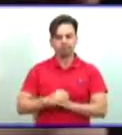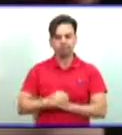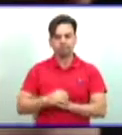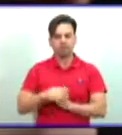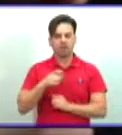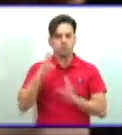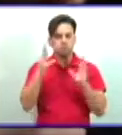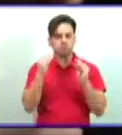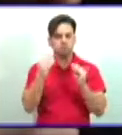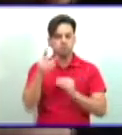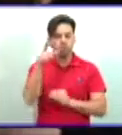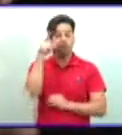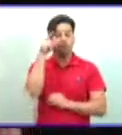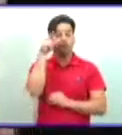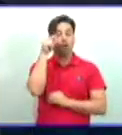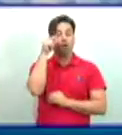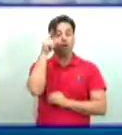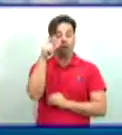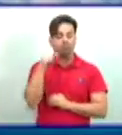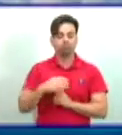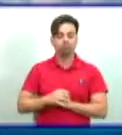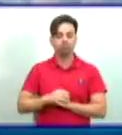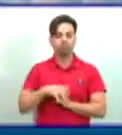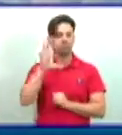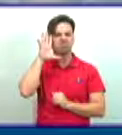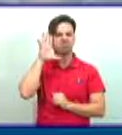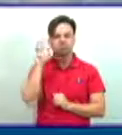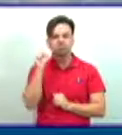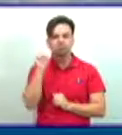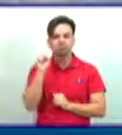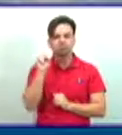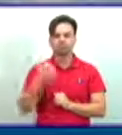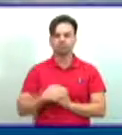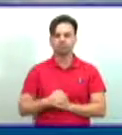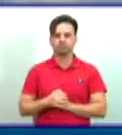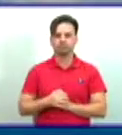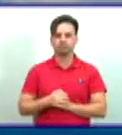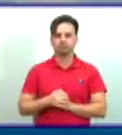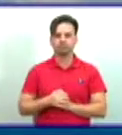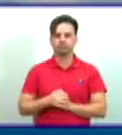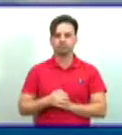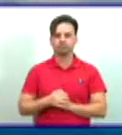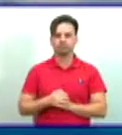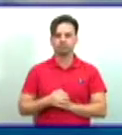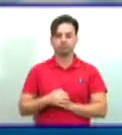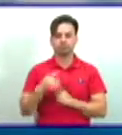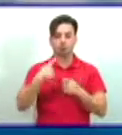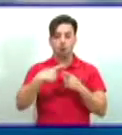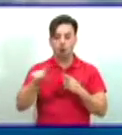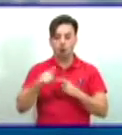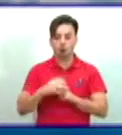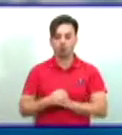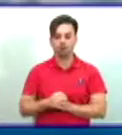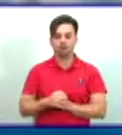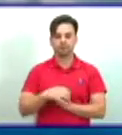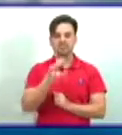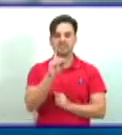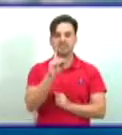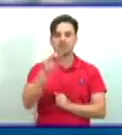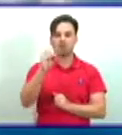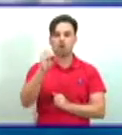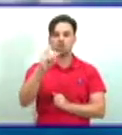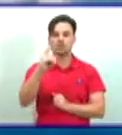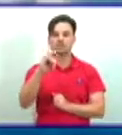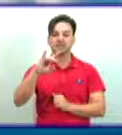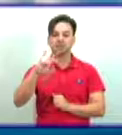sueño o pérdida de conciencia. El dióxido de carbono. Este elemento impide que la Tierra se enfríe y por lo